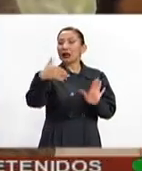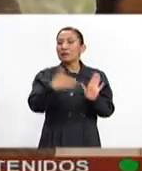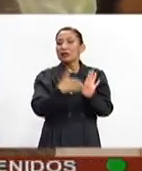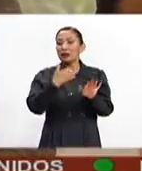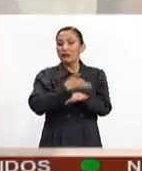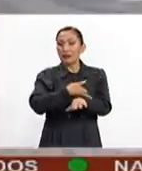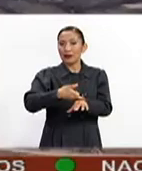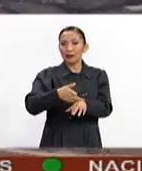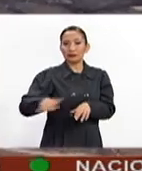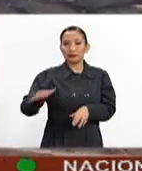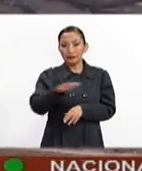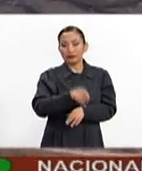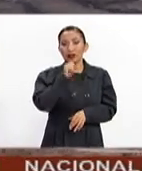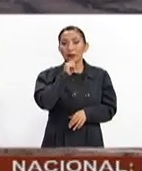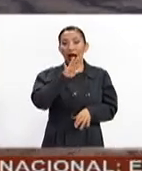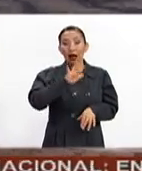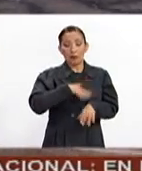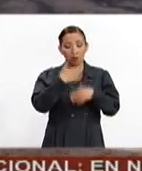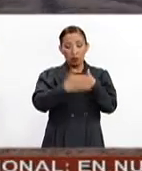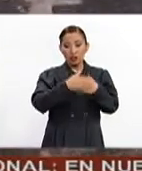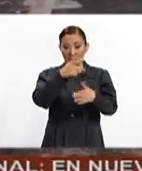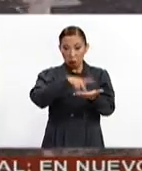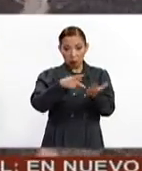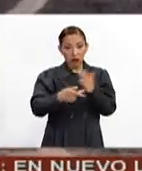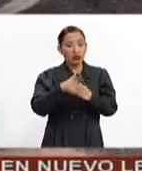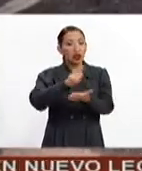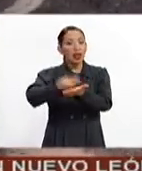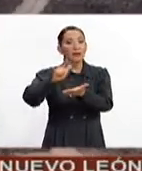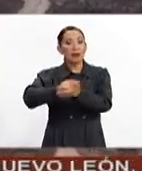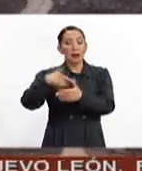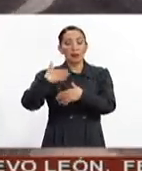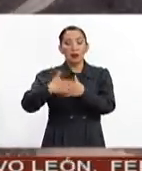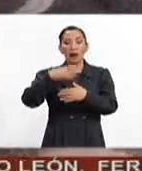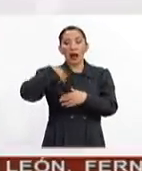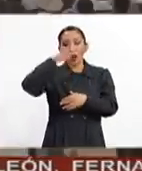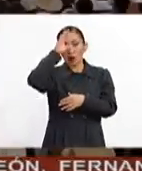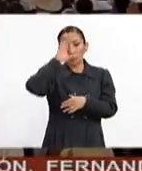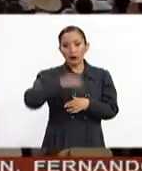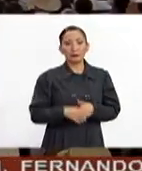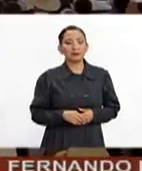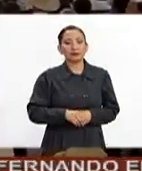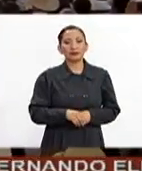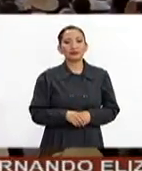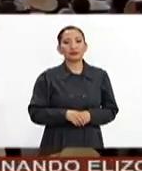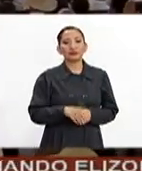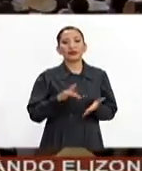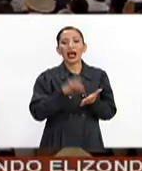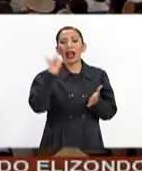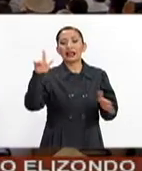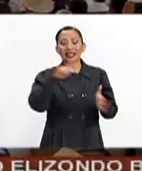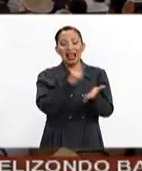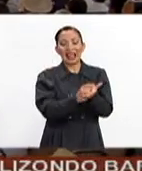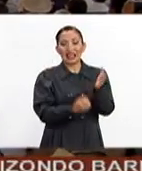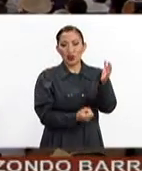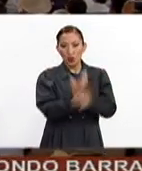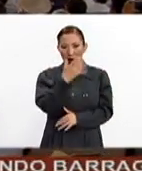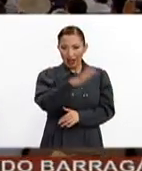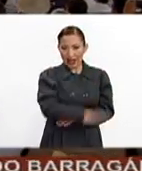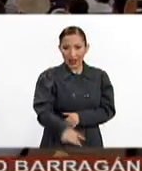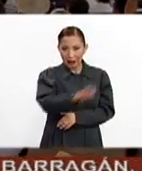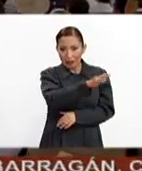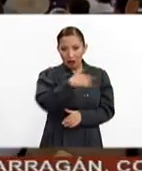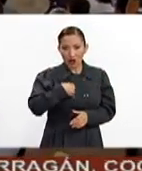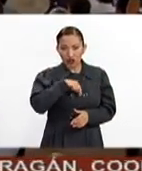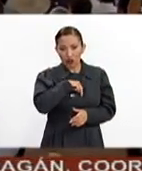60.000 familias. Además, hay más proyectos de energías limpias en camino para Coahuila. Gracias a la reforma energética que